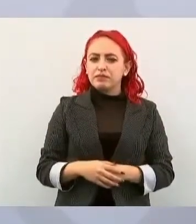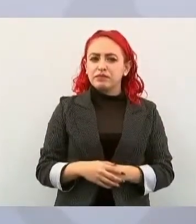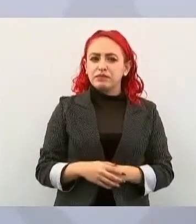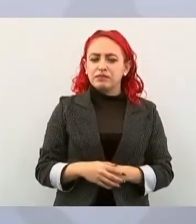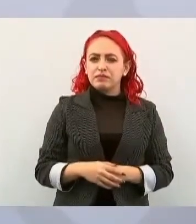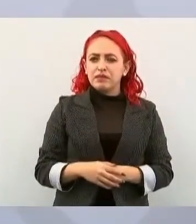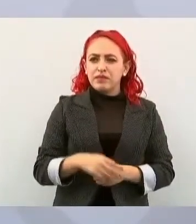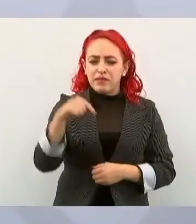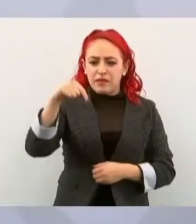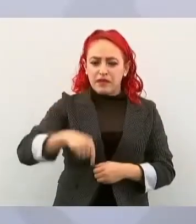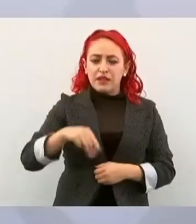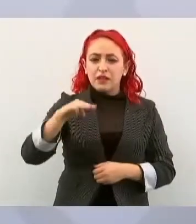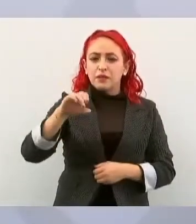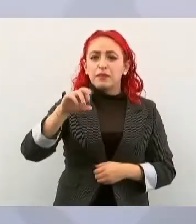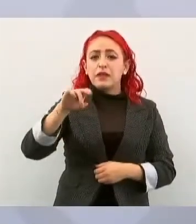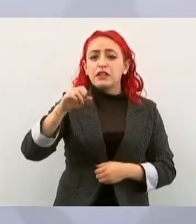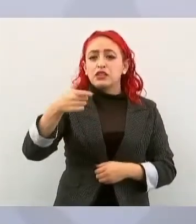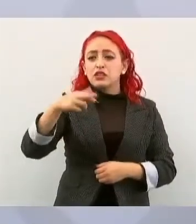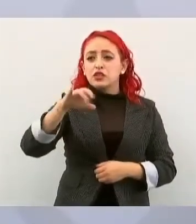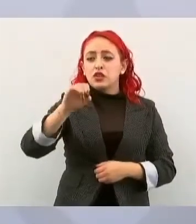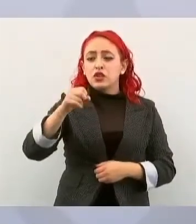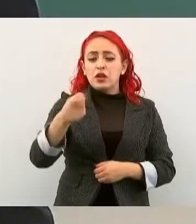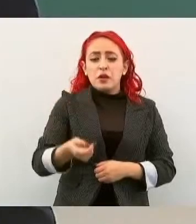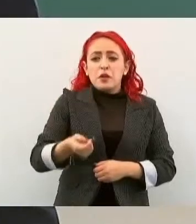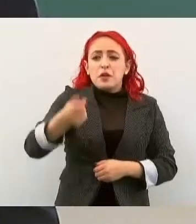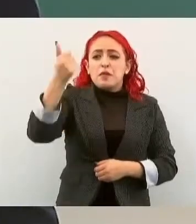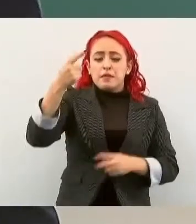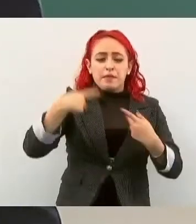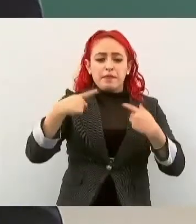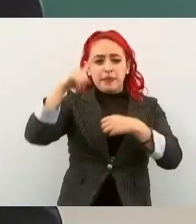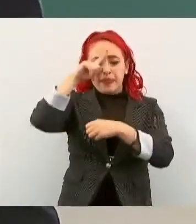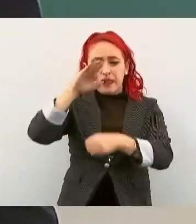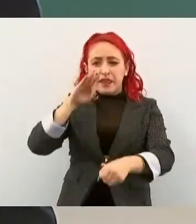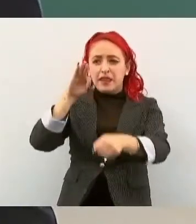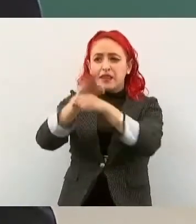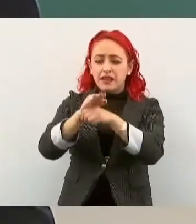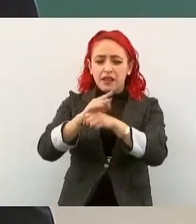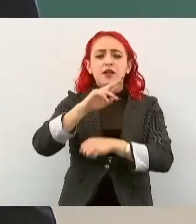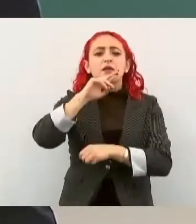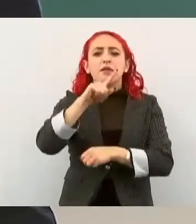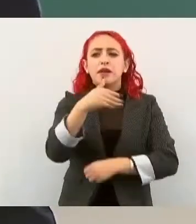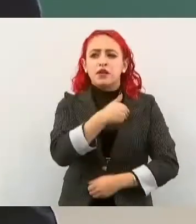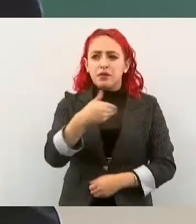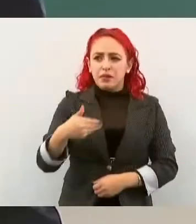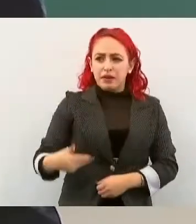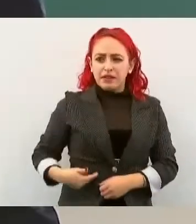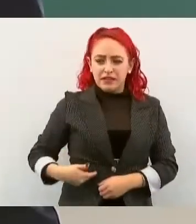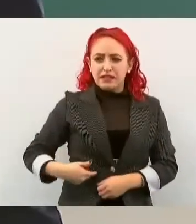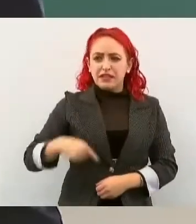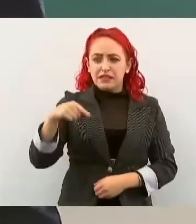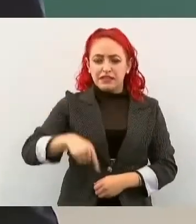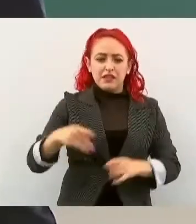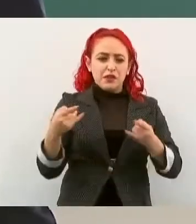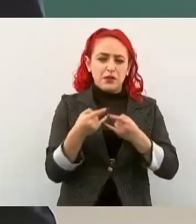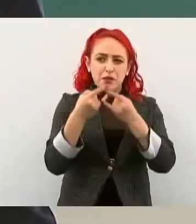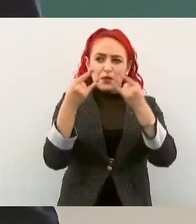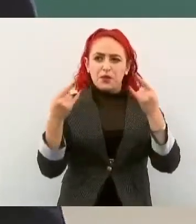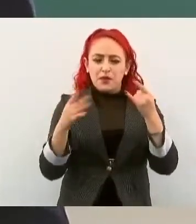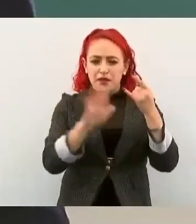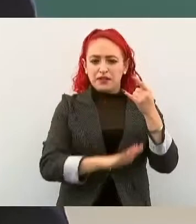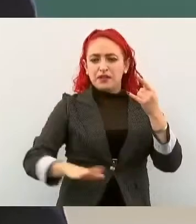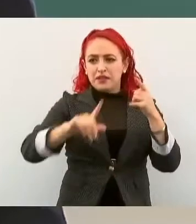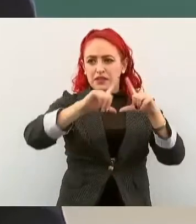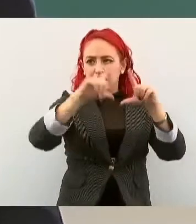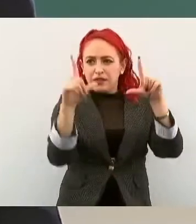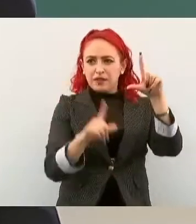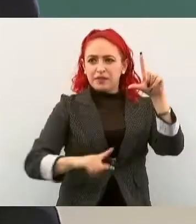De aquí era Melchor Ocampo, el principal asesor del mejor presidente que ha habido en la historia de nuestro